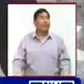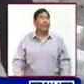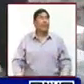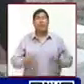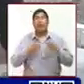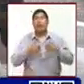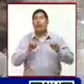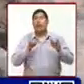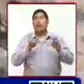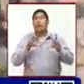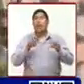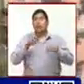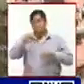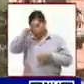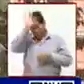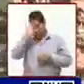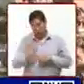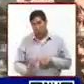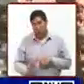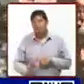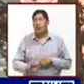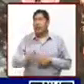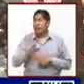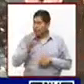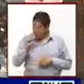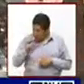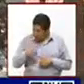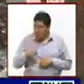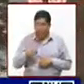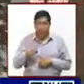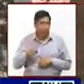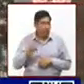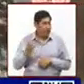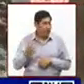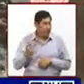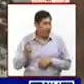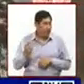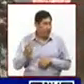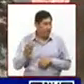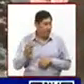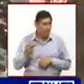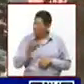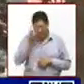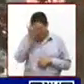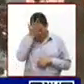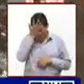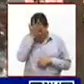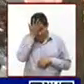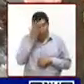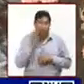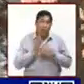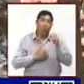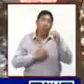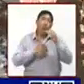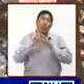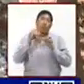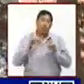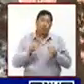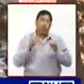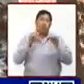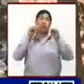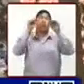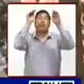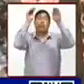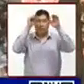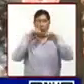Aún todavía no han designado, sí han dicho que van a designar, que van a hacer una construcción de nichos ya,